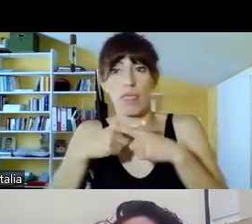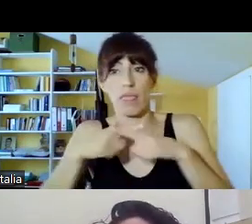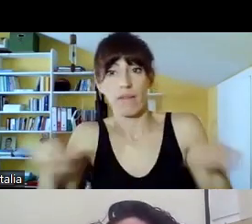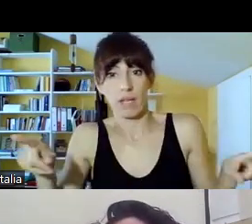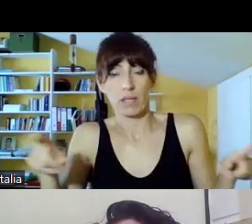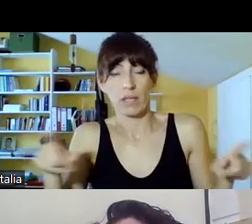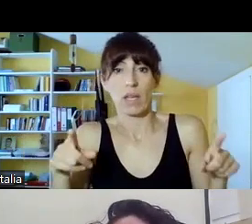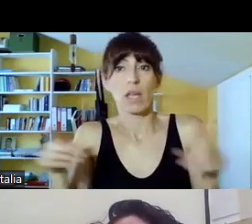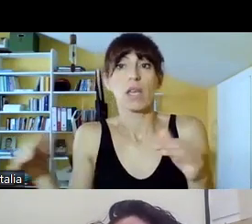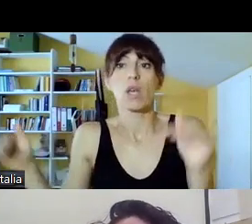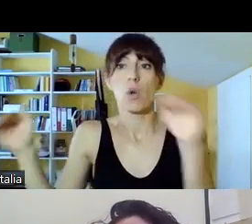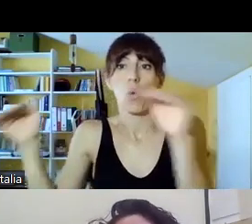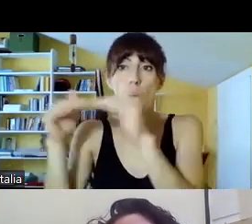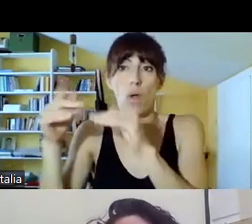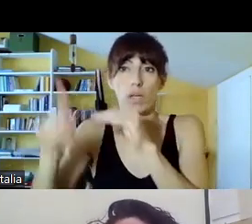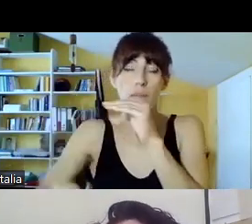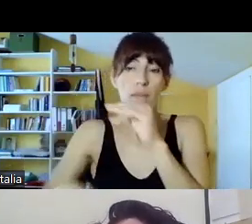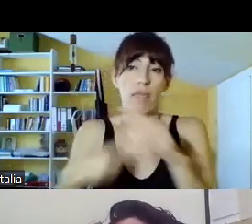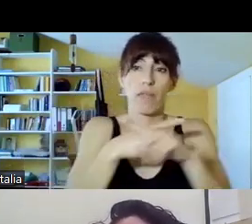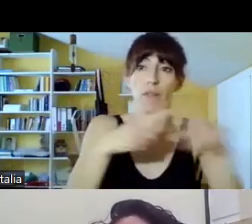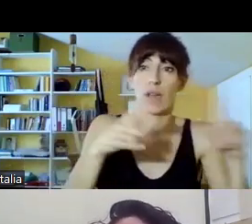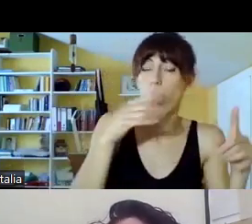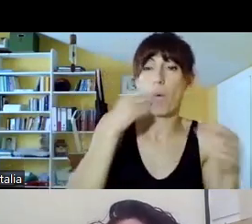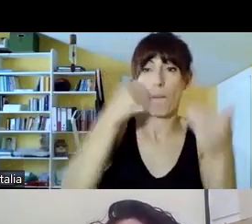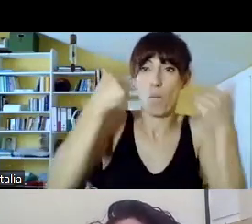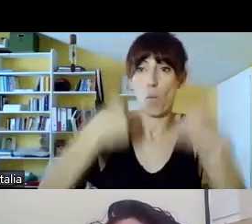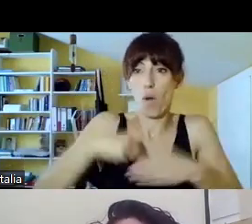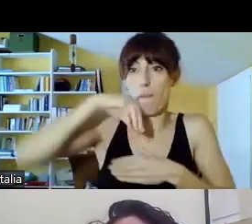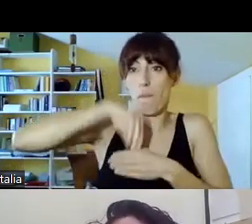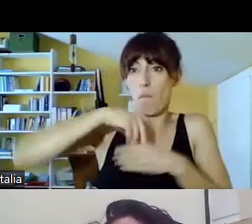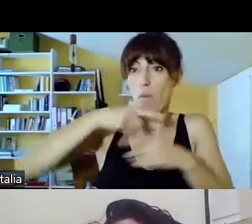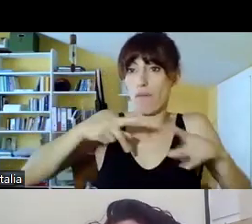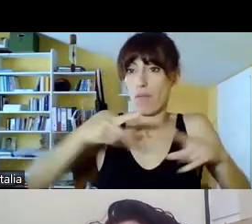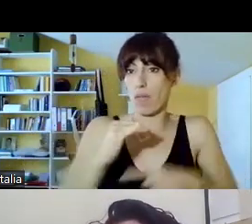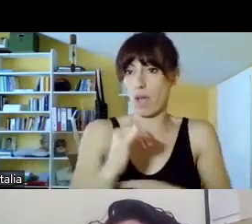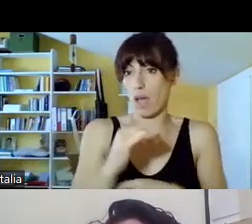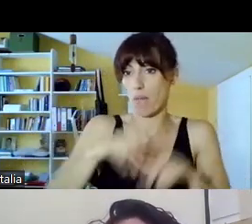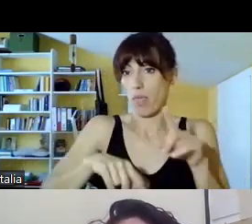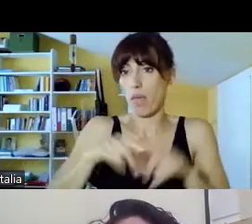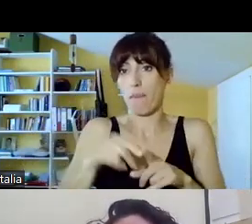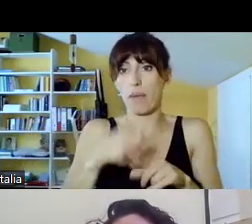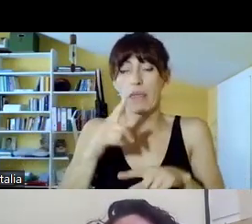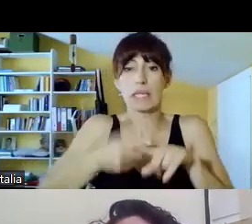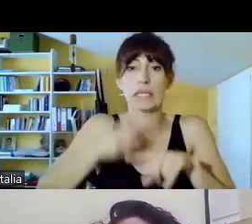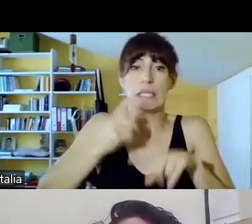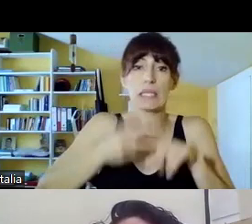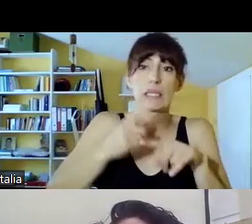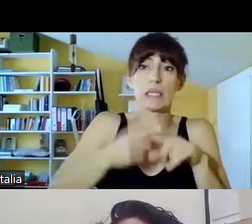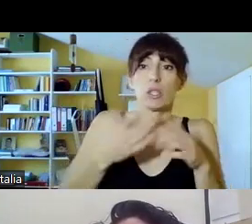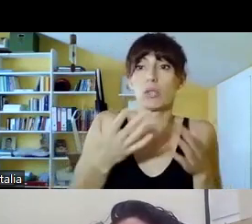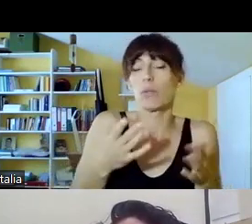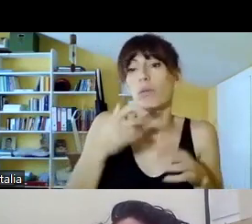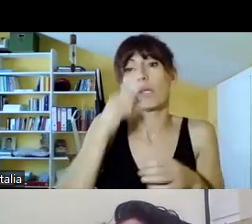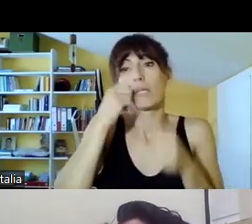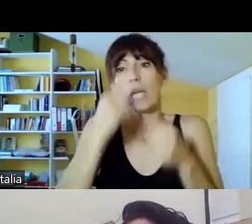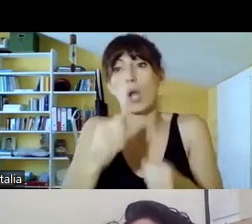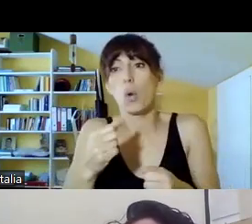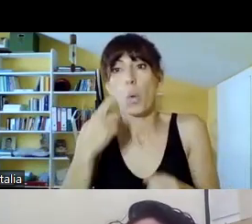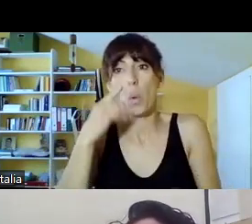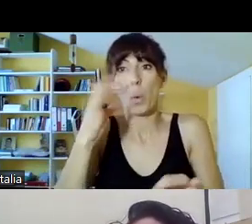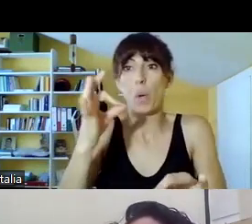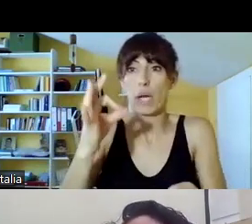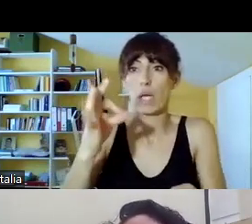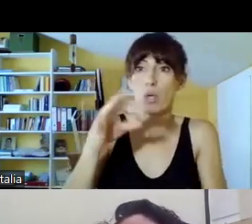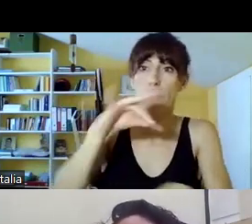diferente porque existen diferencias a nivel biológico que hacen que en función del sexo, tanto la salud como los riesgos de enfermar